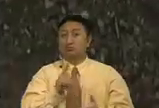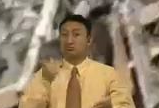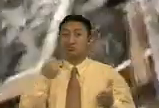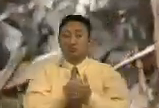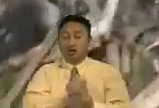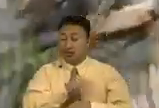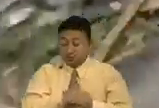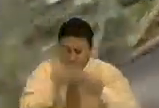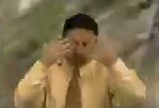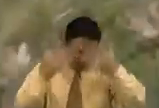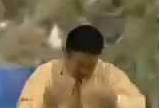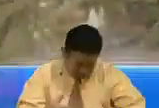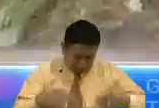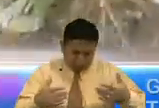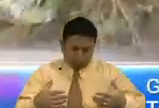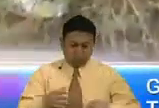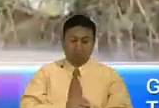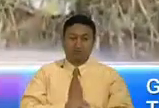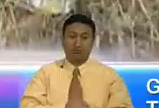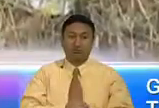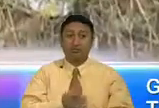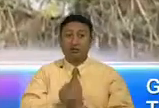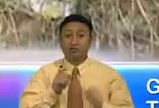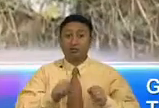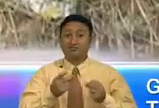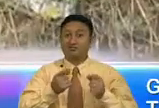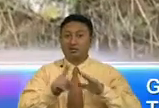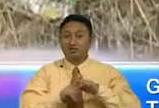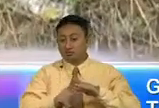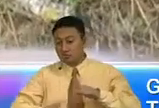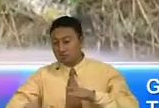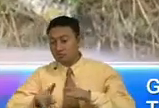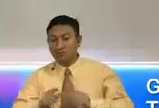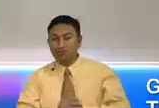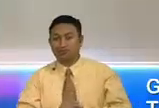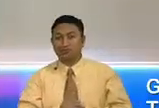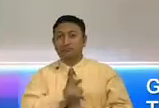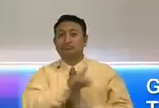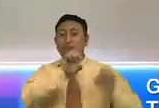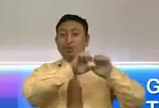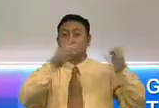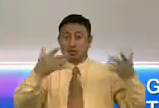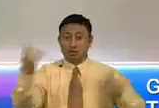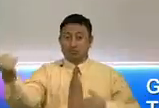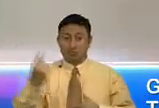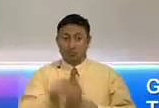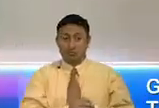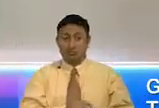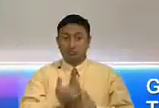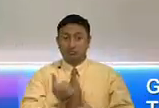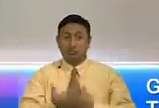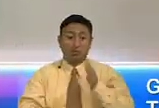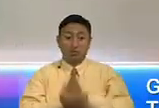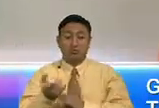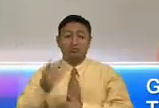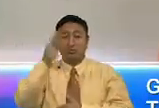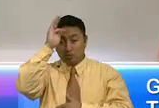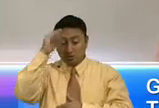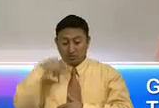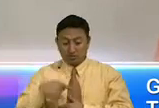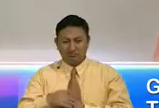todos y pudimos evacuar el carro en esa oscuridad de la noche. Ya la empresa se hizo presente, estamos queriendo ir a hacernos atender porque estamos